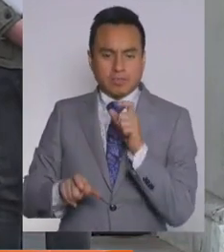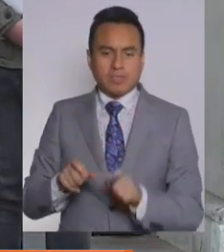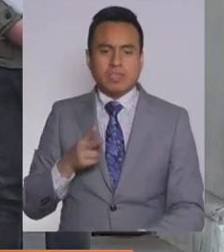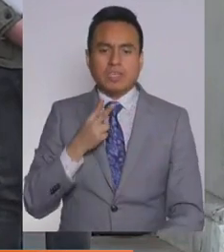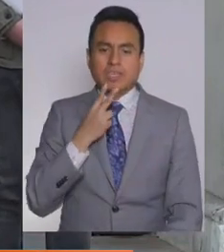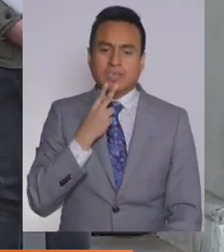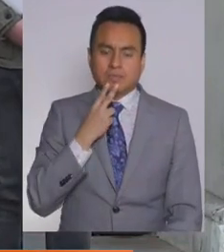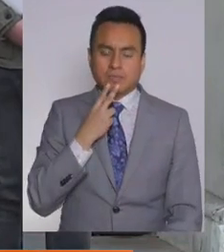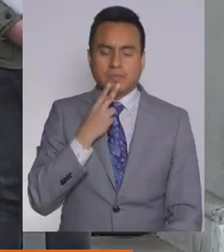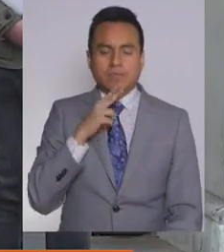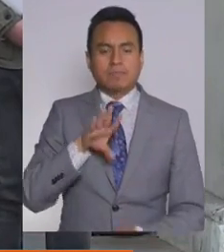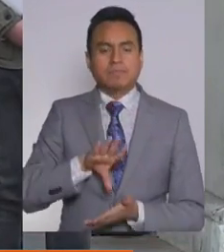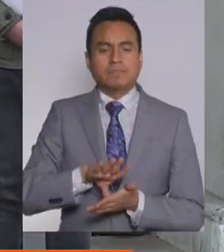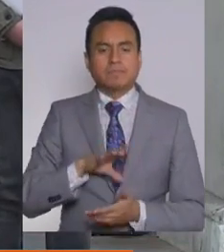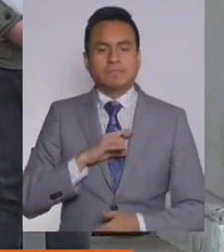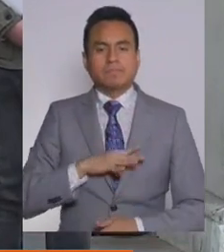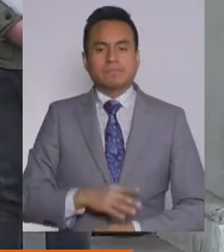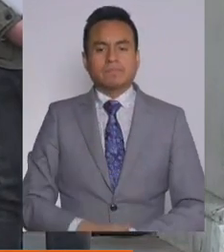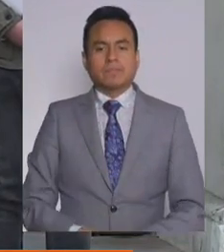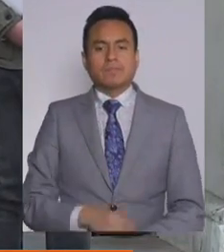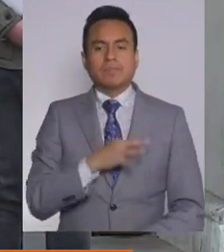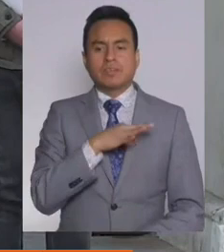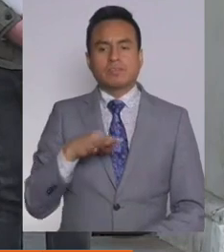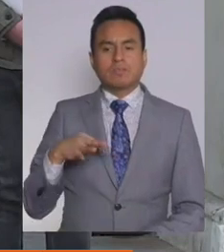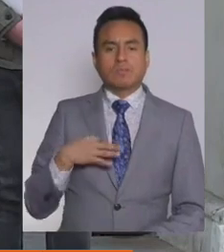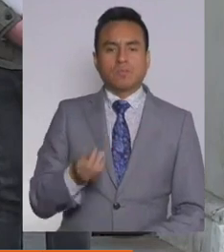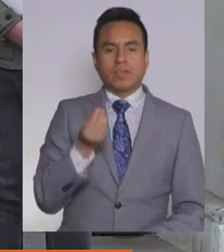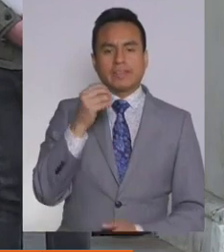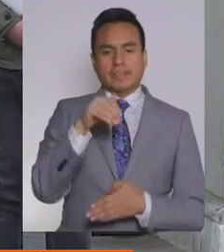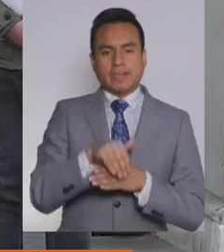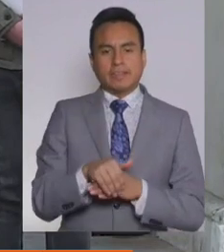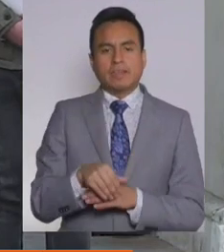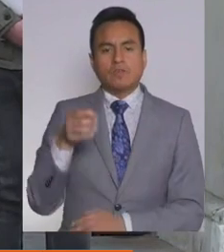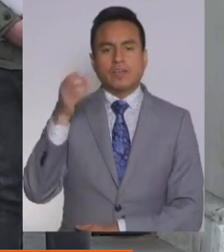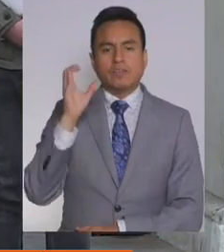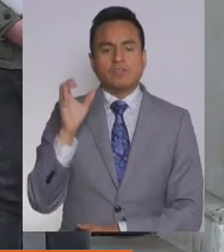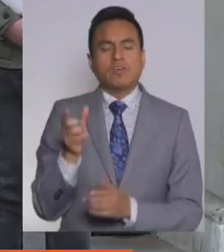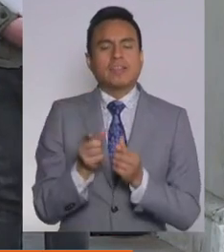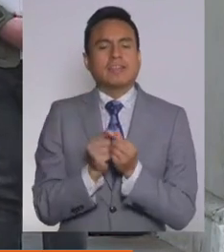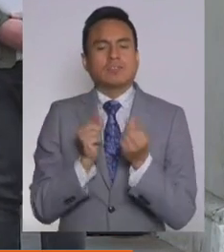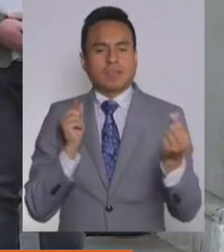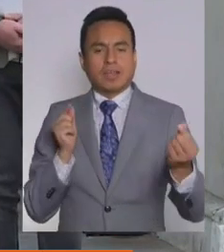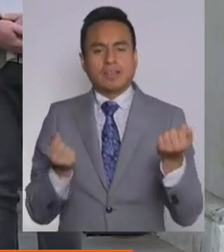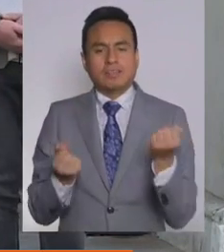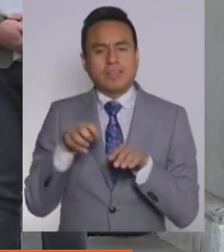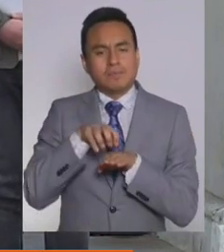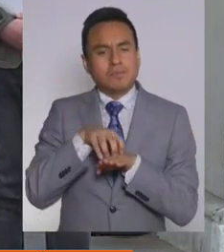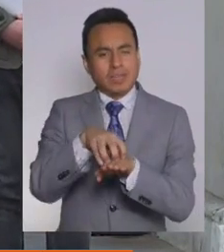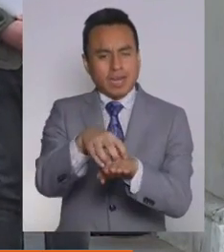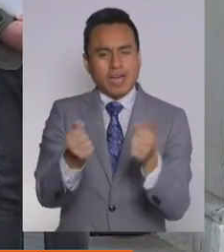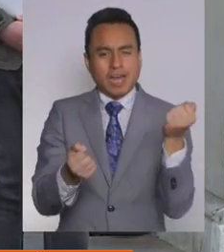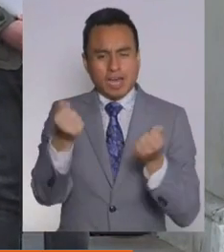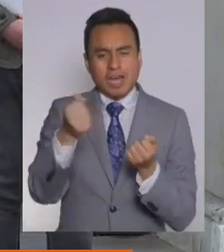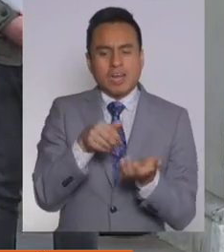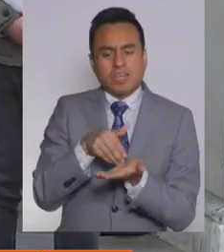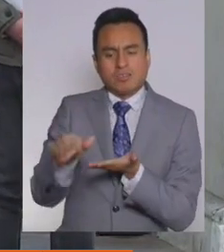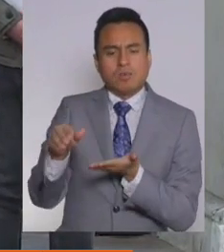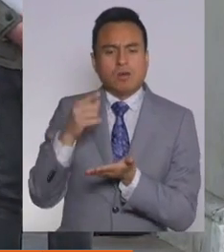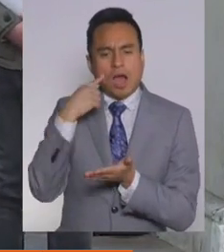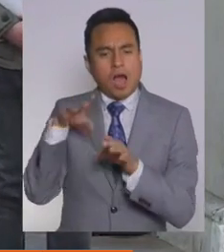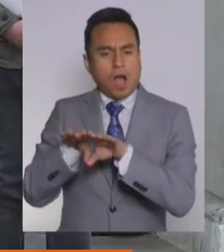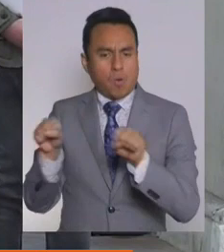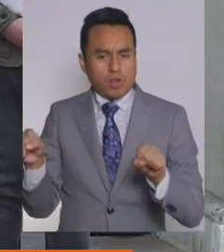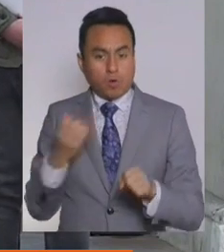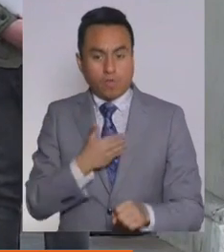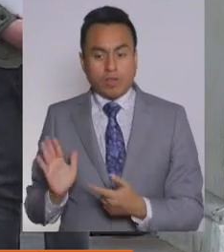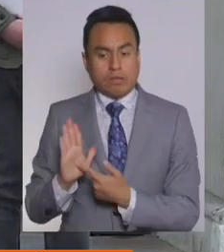que viven en nuestro país. Ministro, buenas tardes. La Confederación Nacional de Transporte de Carga rechazó finalmente la propuesta de acuerdo enviada